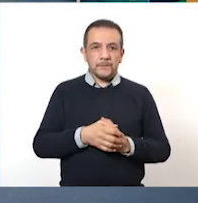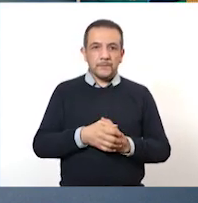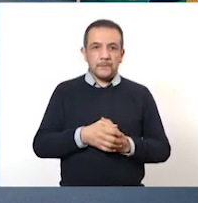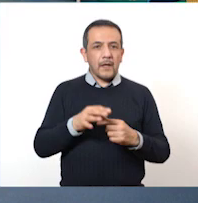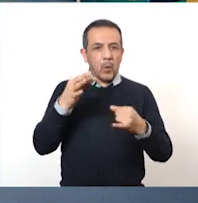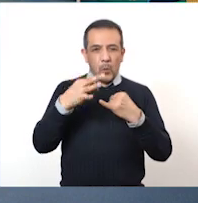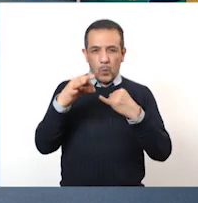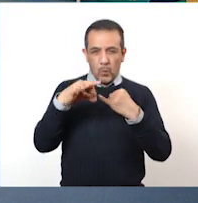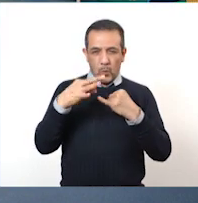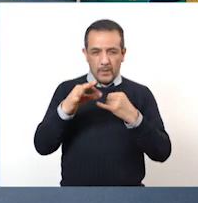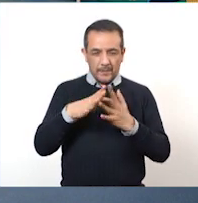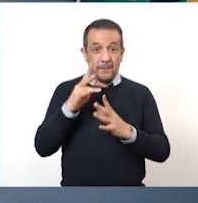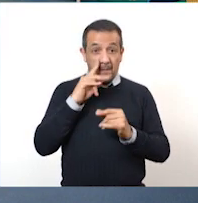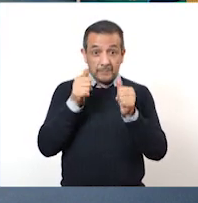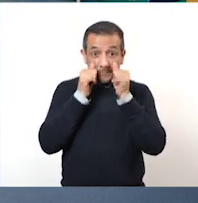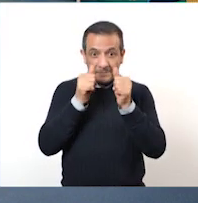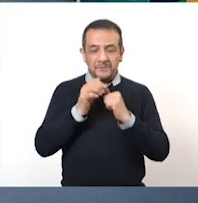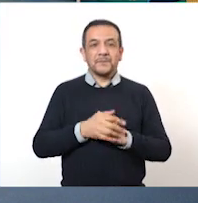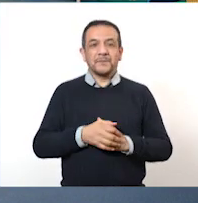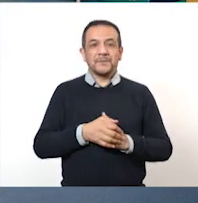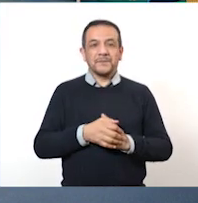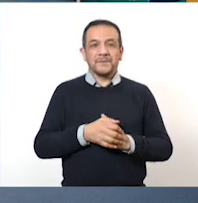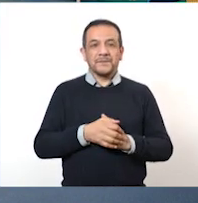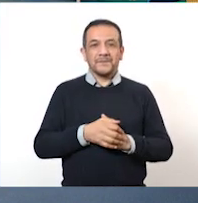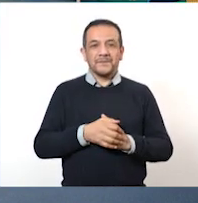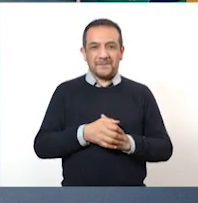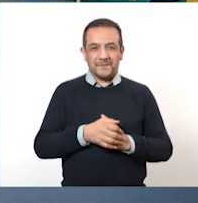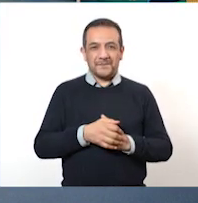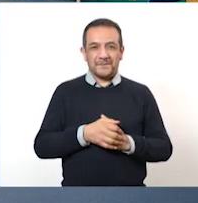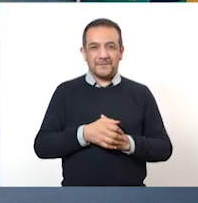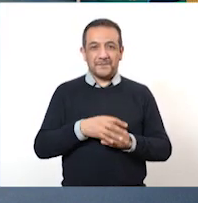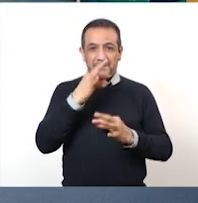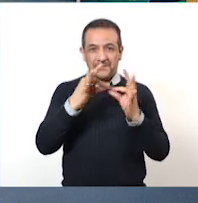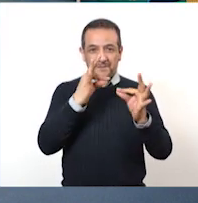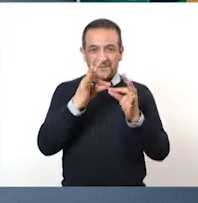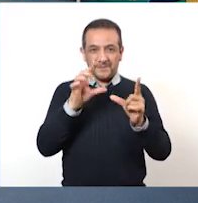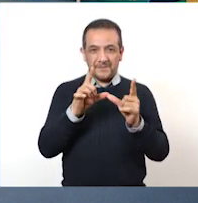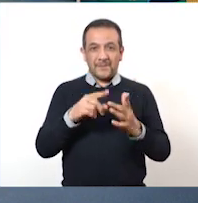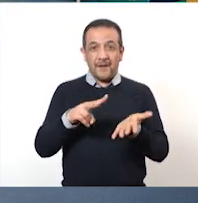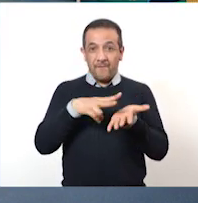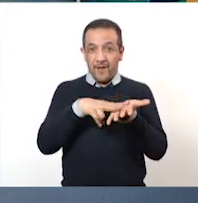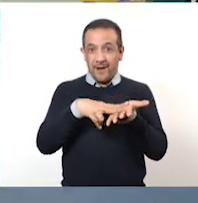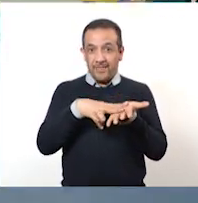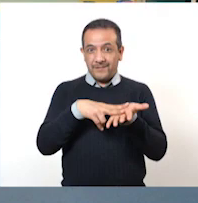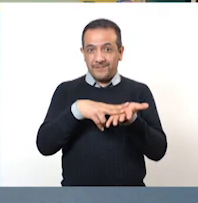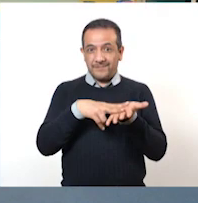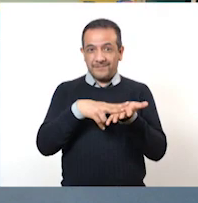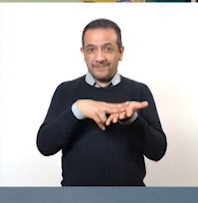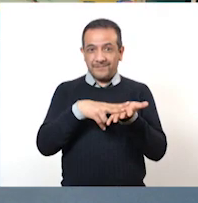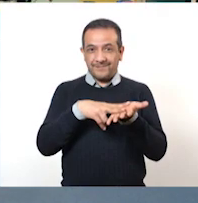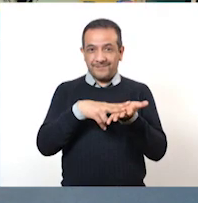¡Vamos! Última. Atentos, ¿eh? Venga, este. ¿Listos? Ay. Verde.